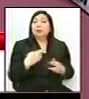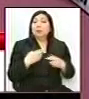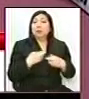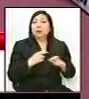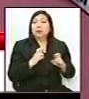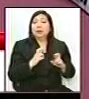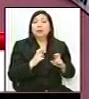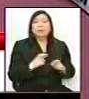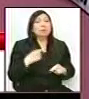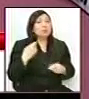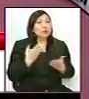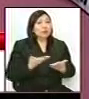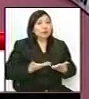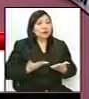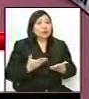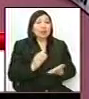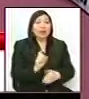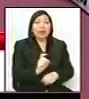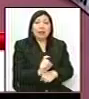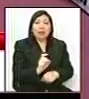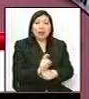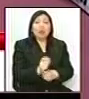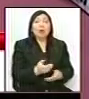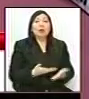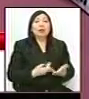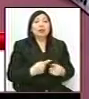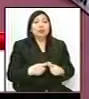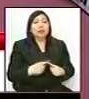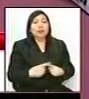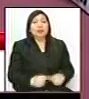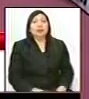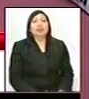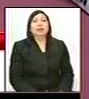pública como salud, educación, productividad,